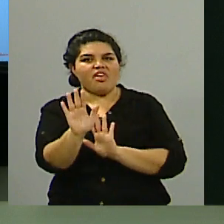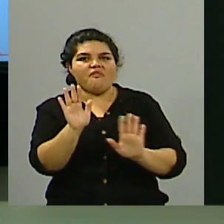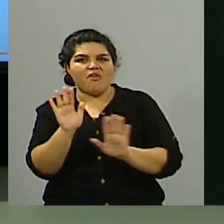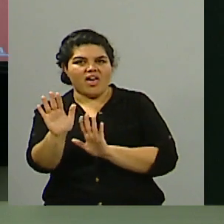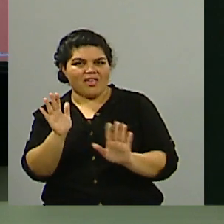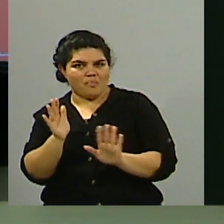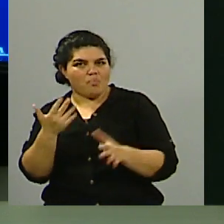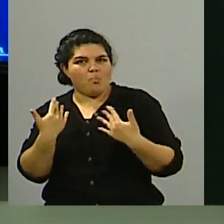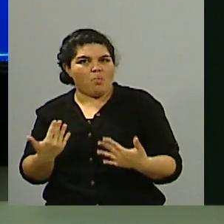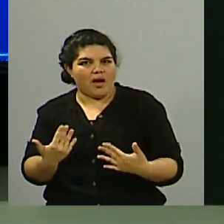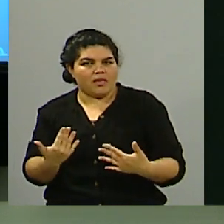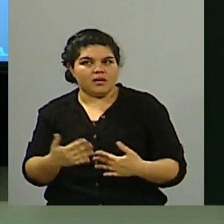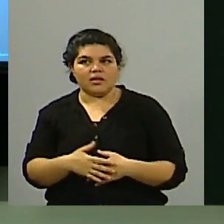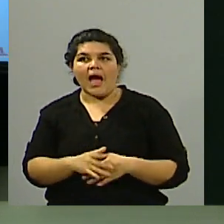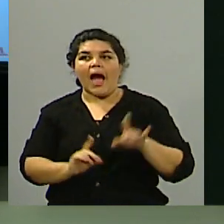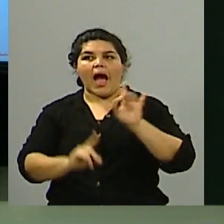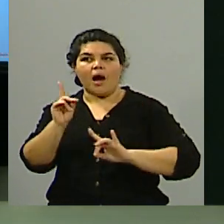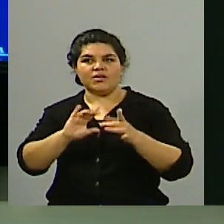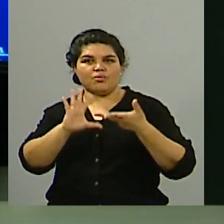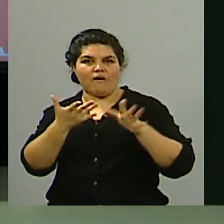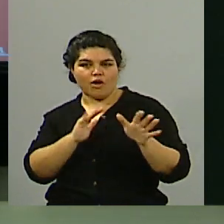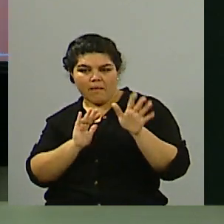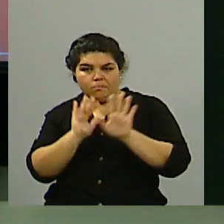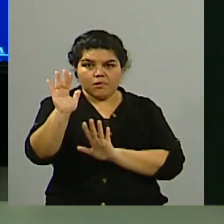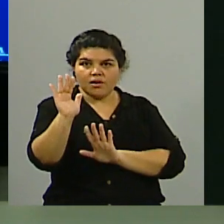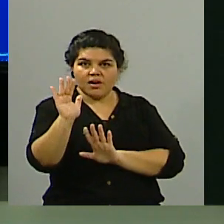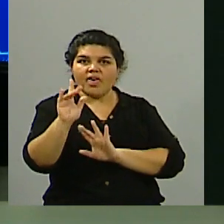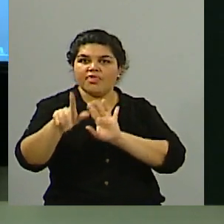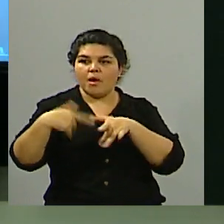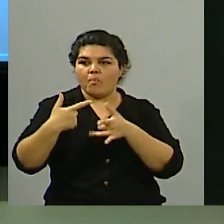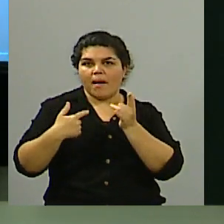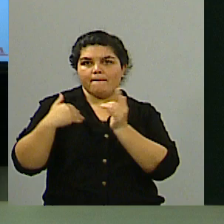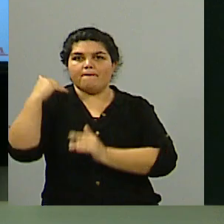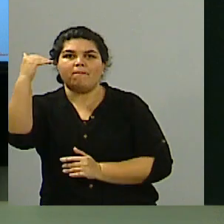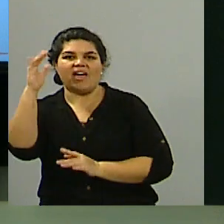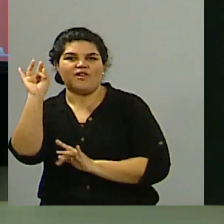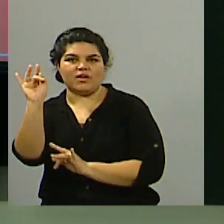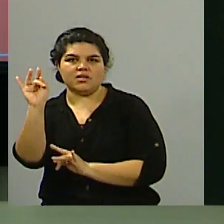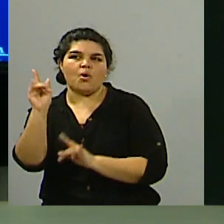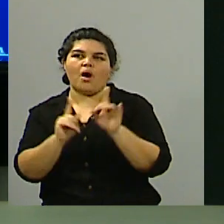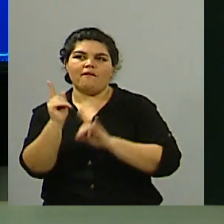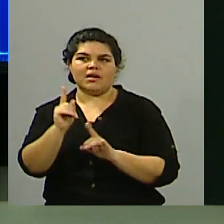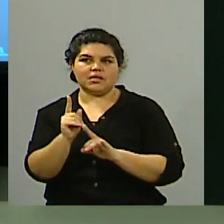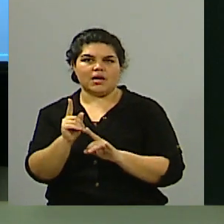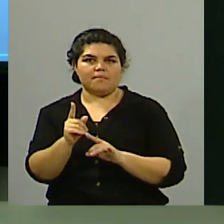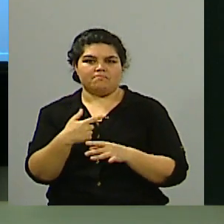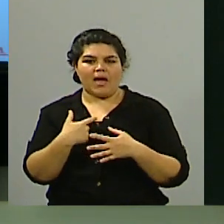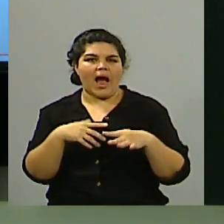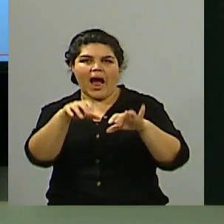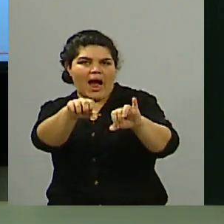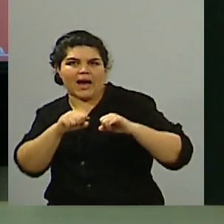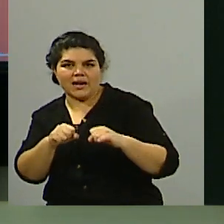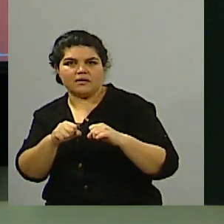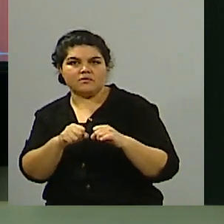es importante porque a veces con un sencillo de acá uh-huh. pasamos a algo más complicado o tocarte y sacar uh-huh. o me quieren agarrar y con el solo hecho uh-huh. de